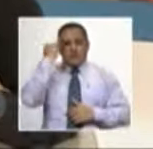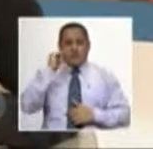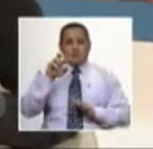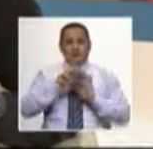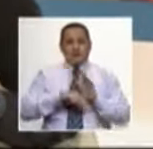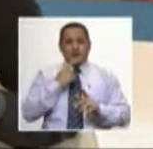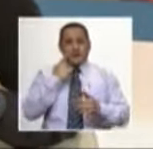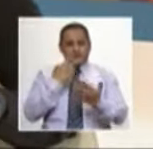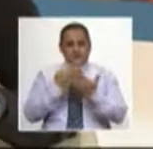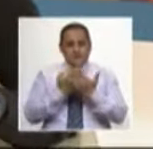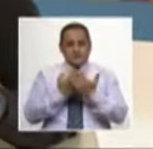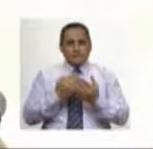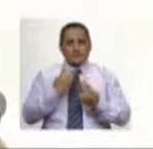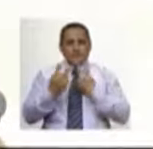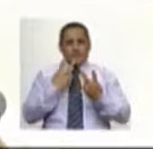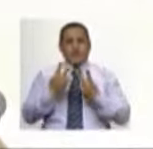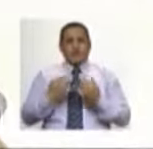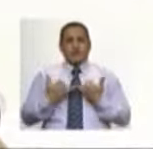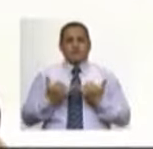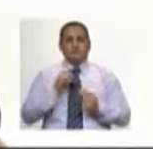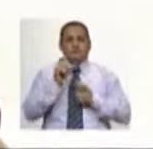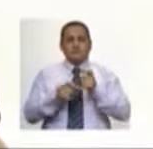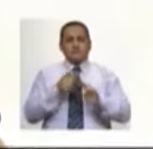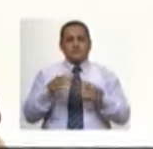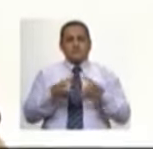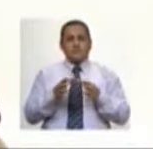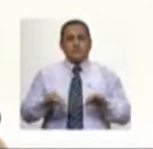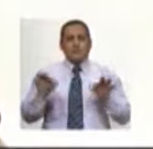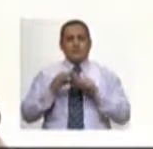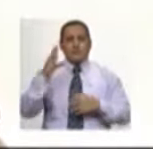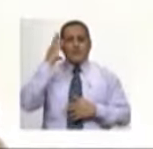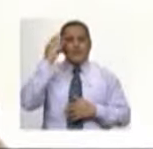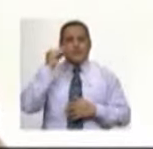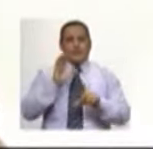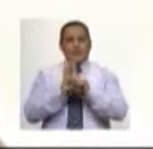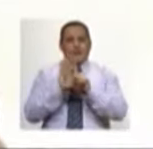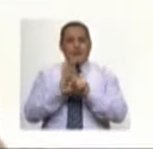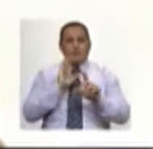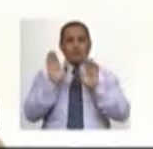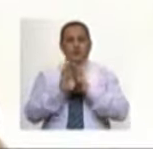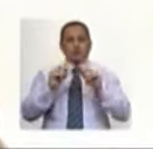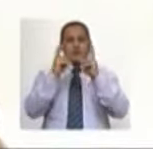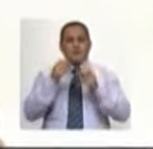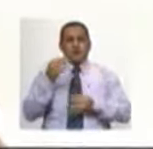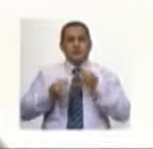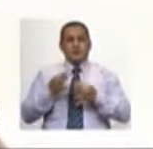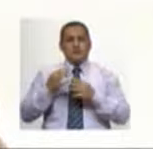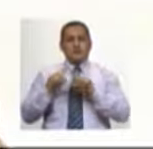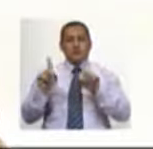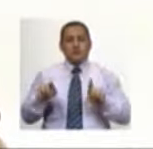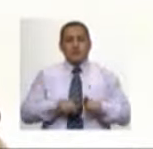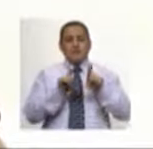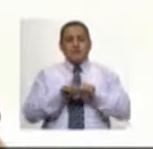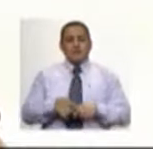poco la institución a ellos. Sí, totalmente, ¿no? Hoy día la jurisprudencia del Tribunal Constitucional no solo es empleada en el ámbito del Poder Judicial, sino los